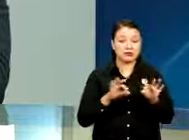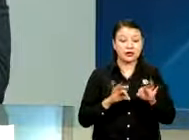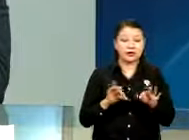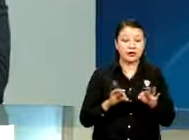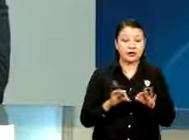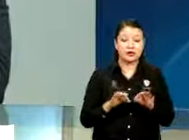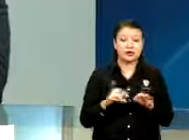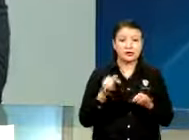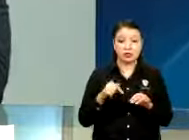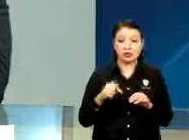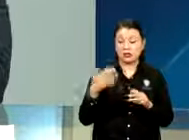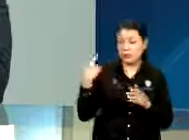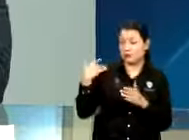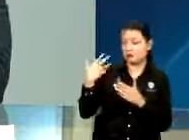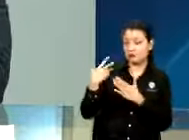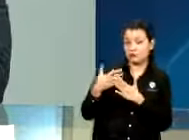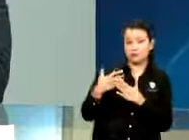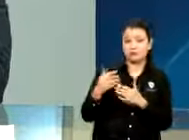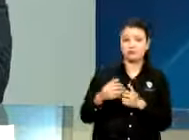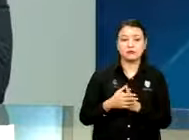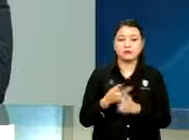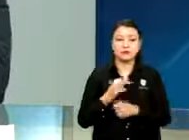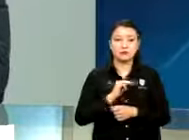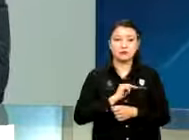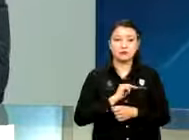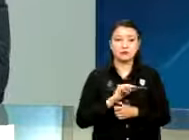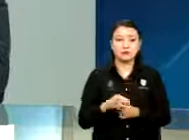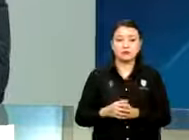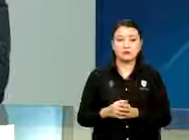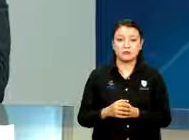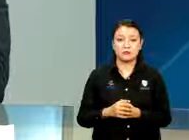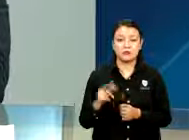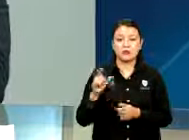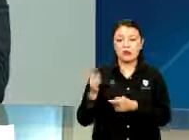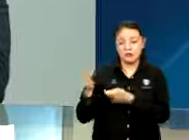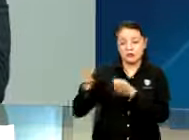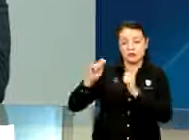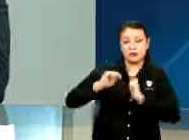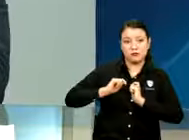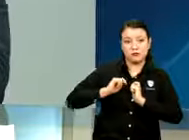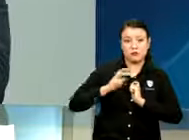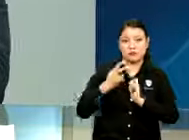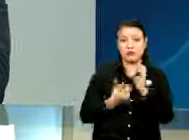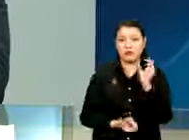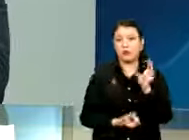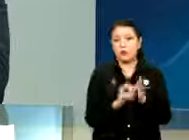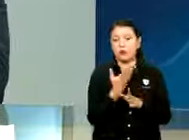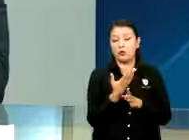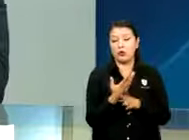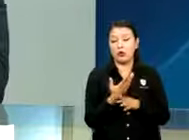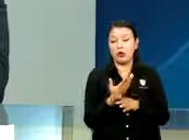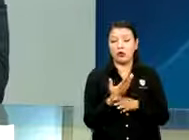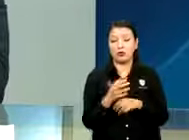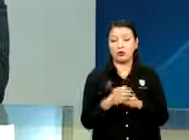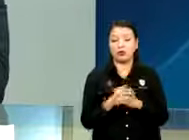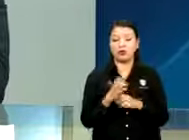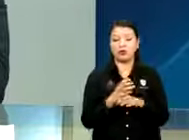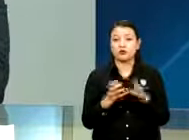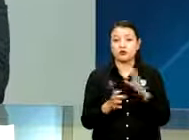administración estuvimos en una en un periodo de tiempo en el cual estas nuevas implementaciones o la creación de estos nuevos